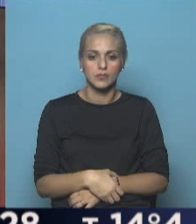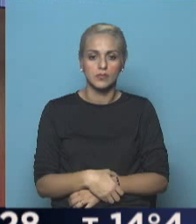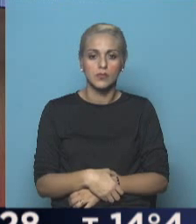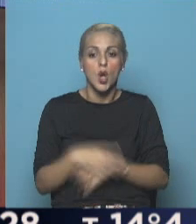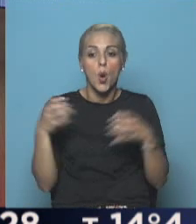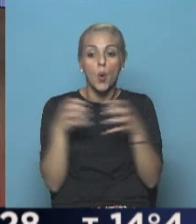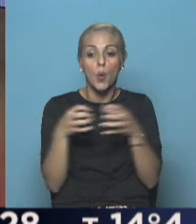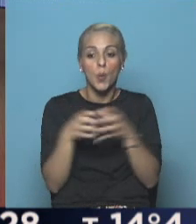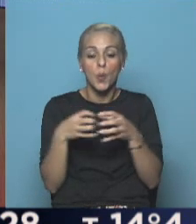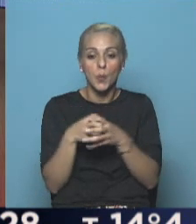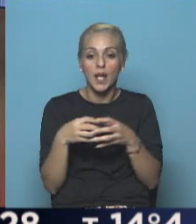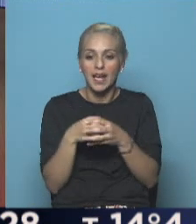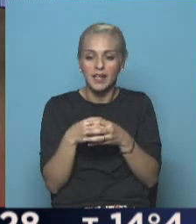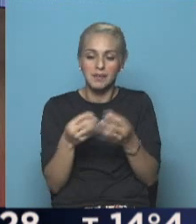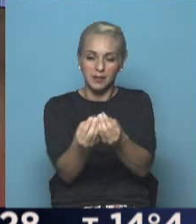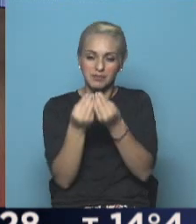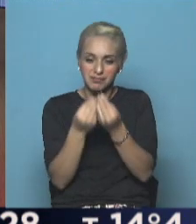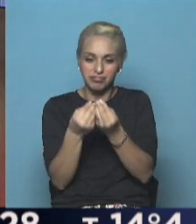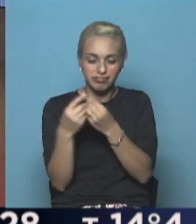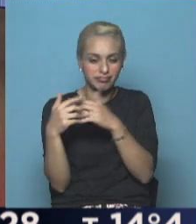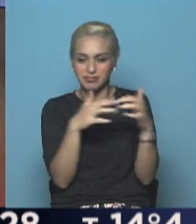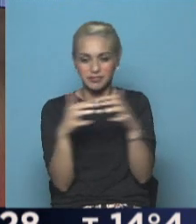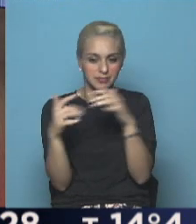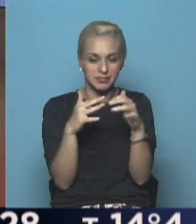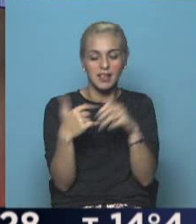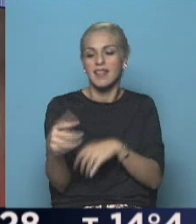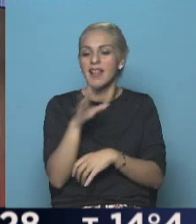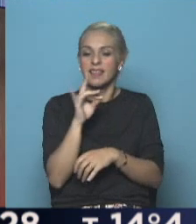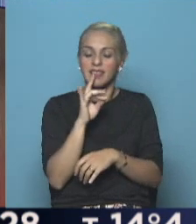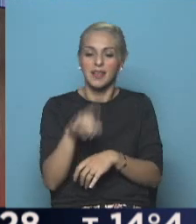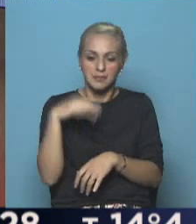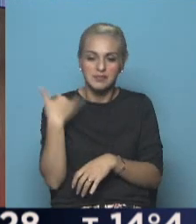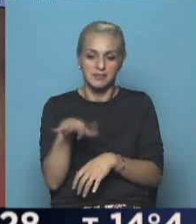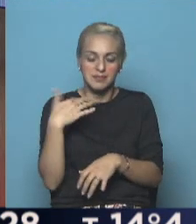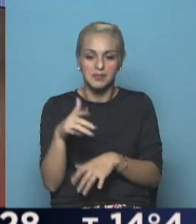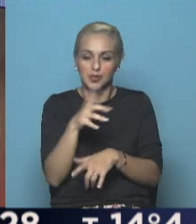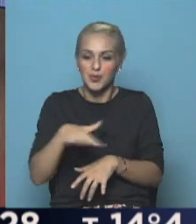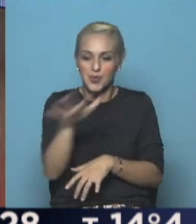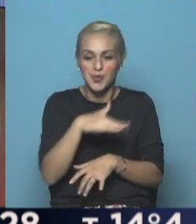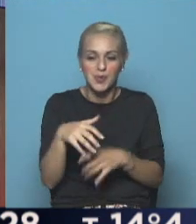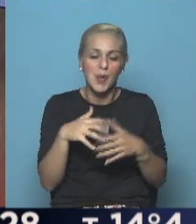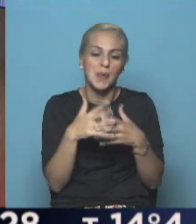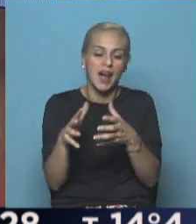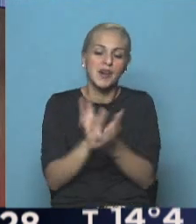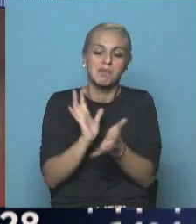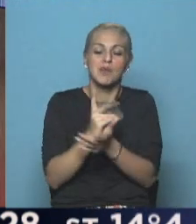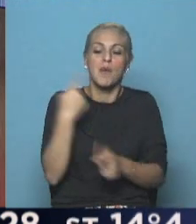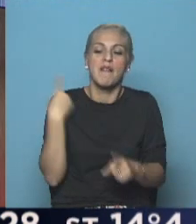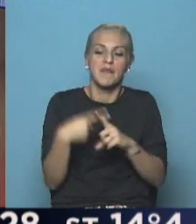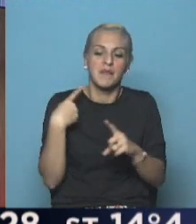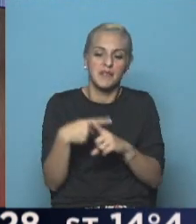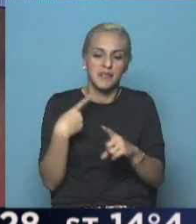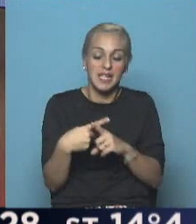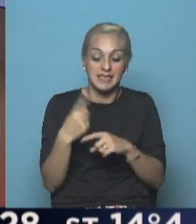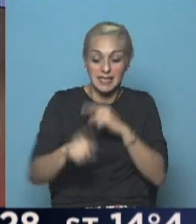Un equipo plagado de pibes, un entrenador que ha revolucionado todo el barrio y una fiesta que puede llegar a